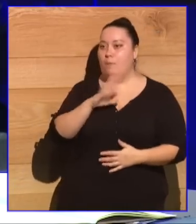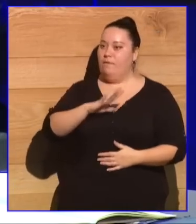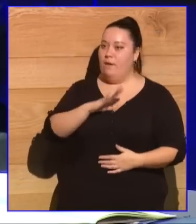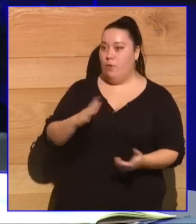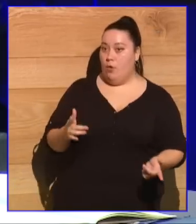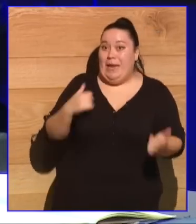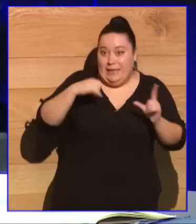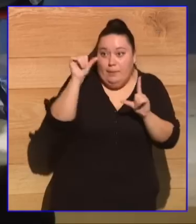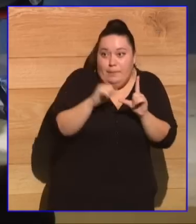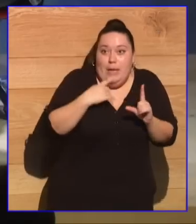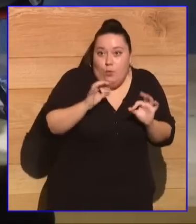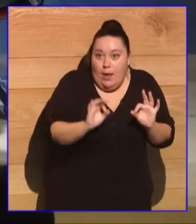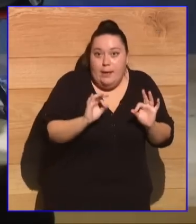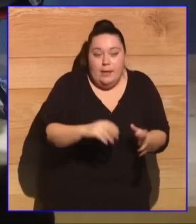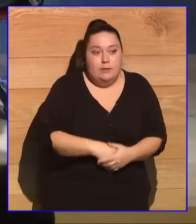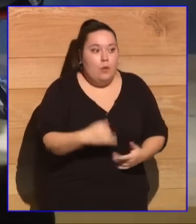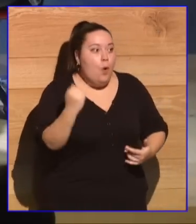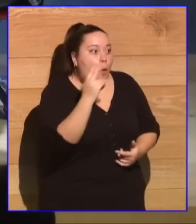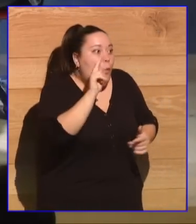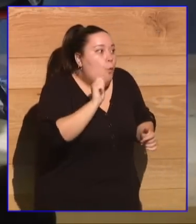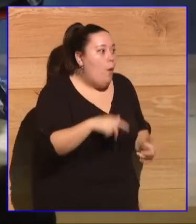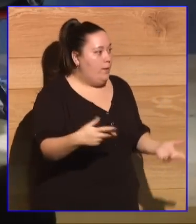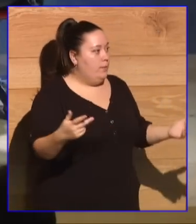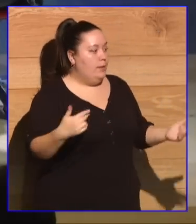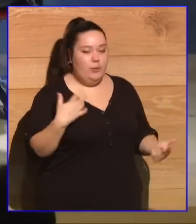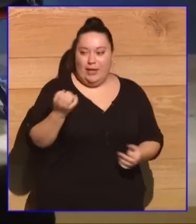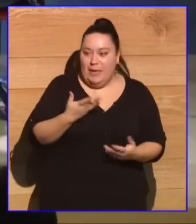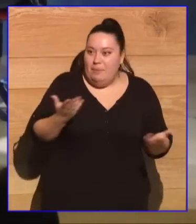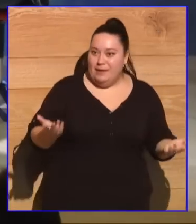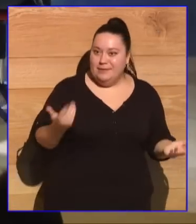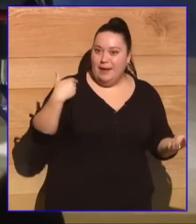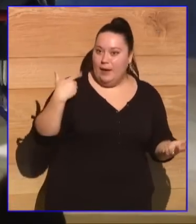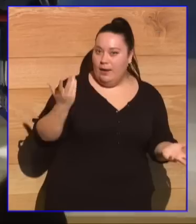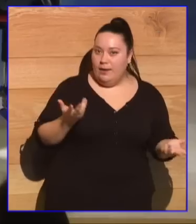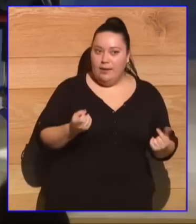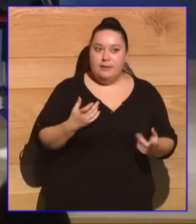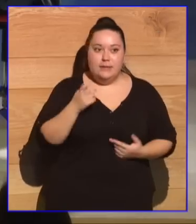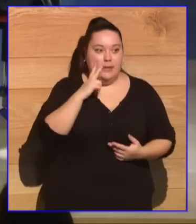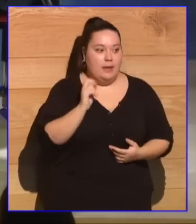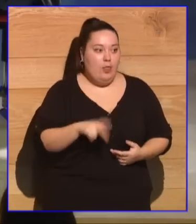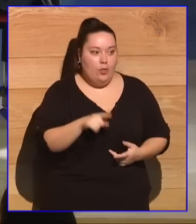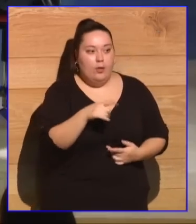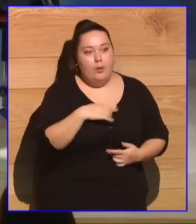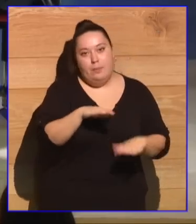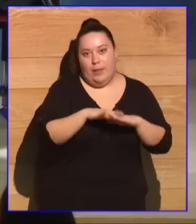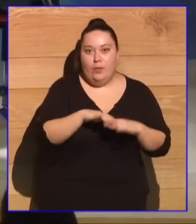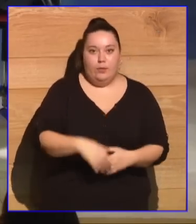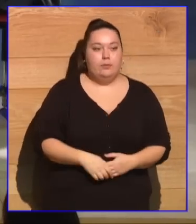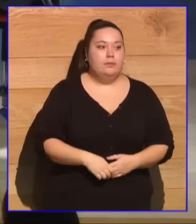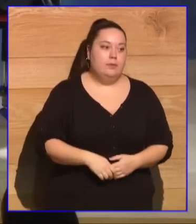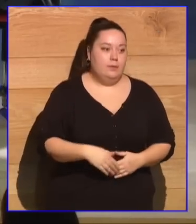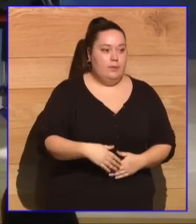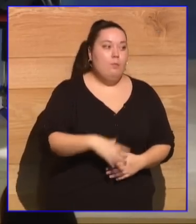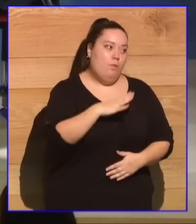si es de lo que va la puta la película. Juan, por favor. ¿Pero a ti qué te pasa últimamente? Perdonad, Juan? tienes toda la razón, os pido Juan, disculpas. por favor, te lo estamos